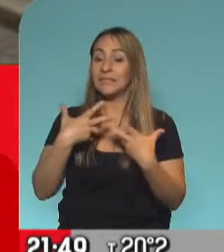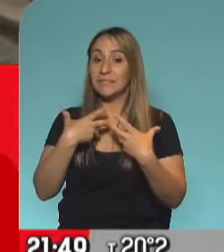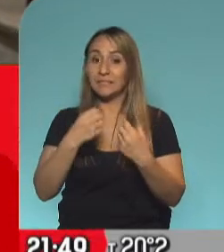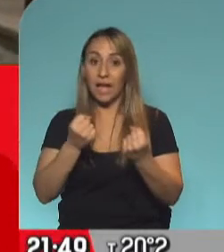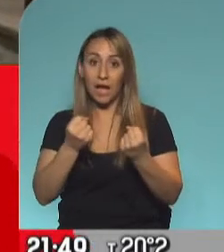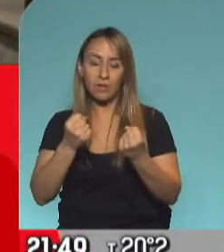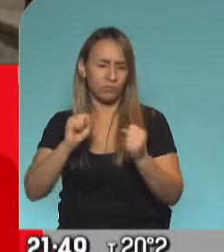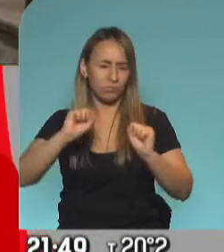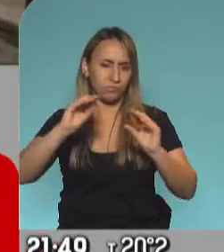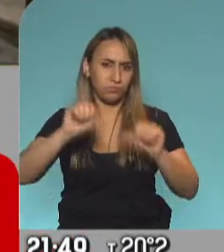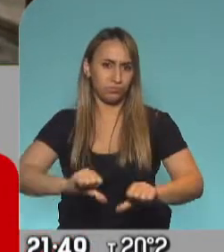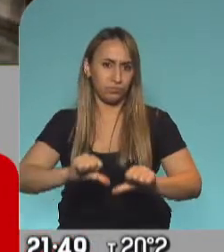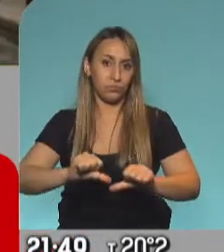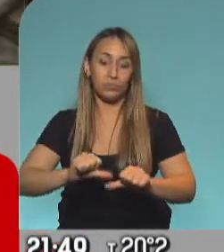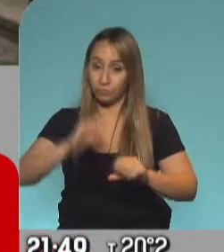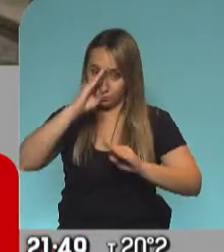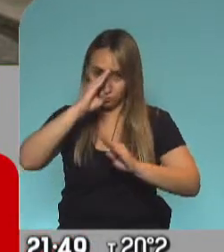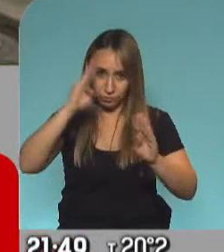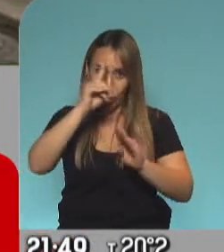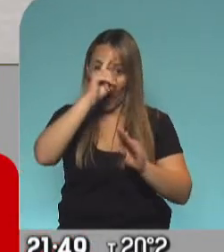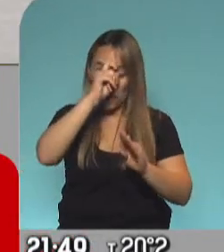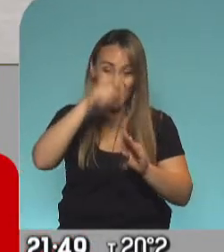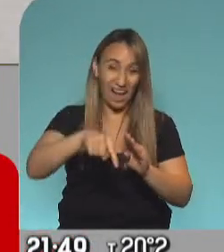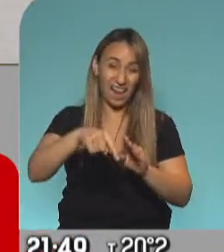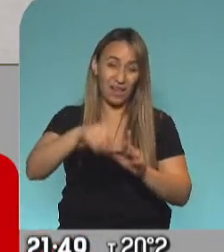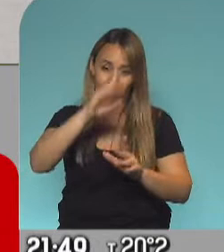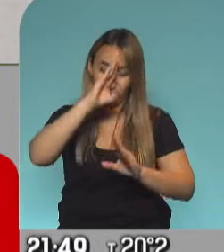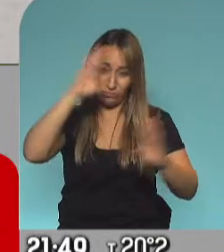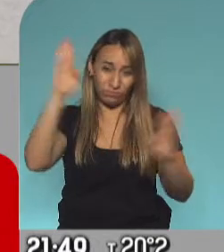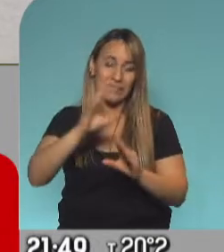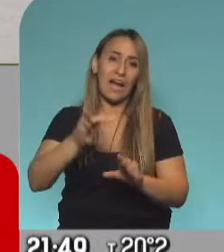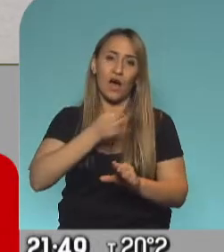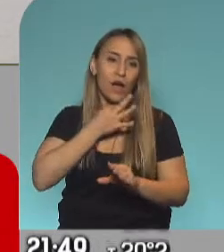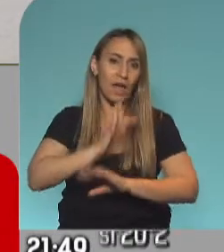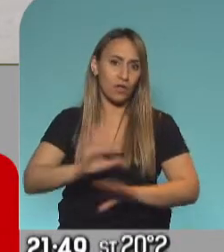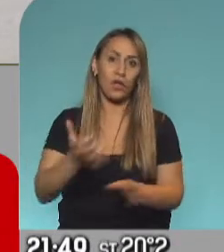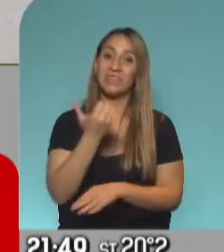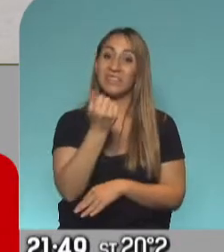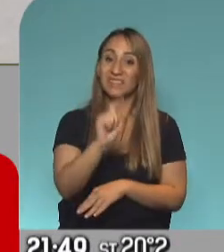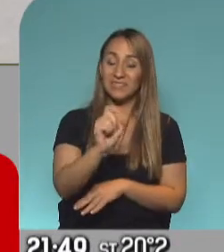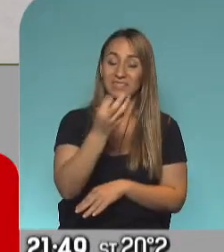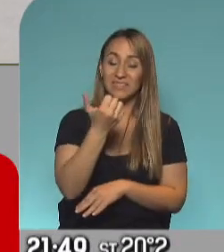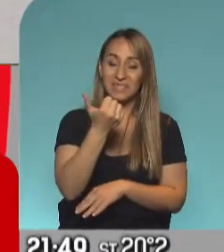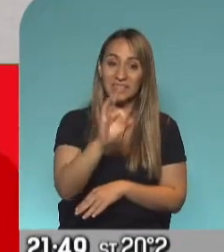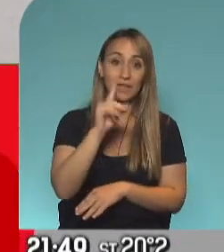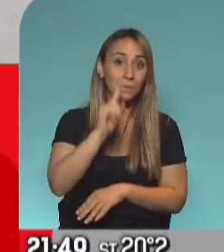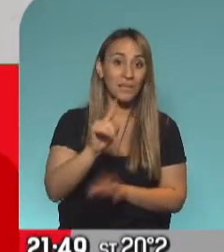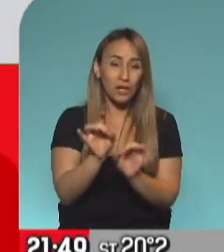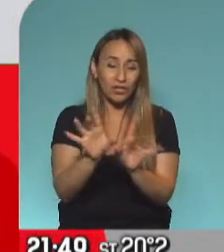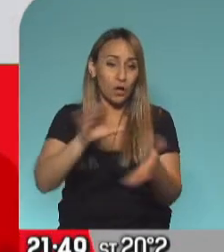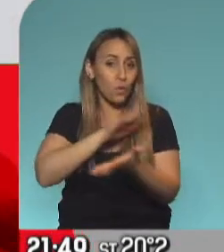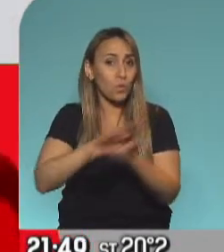un inminente colapso del sistema sanitario, luego de registrar 60.000 nuevos casos en medio